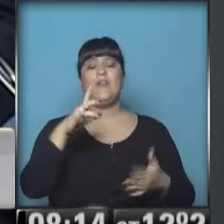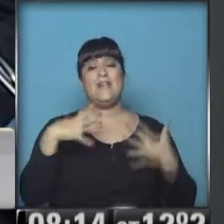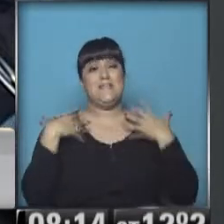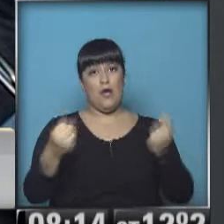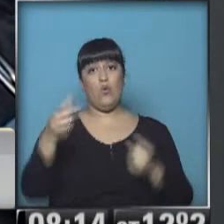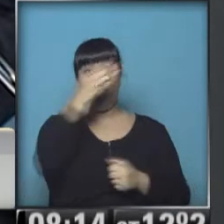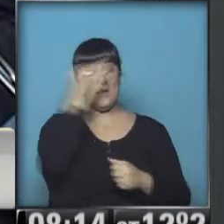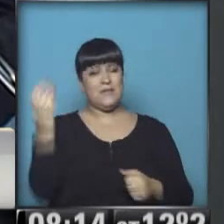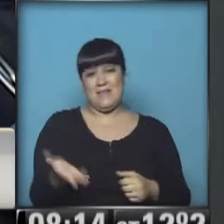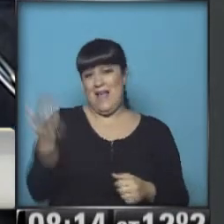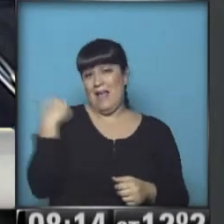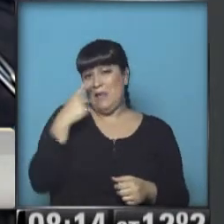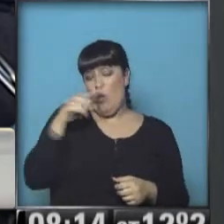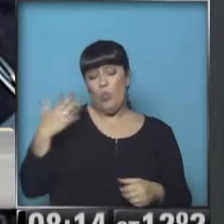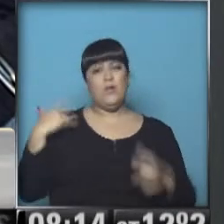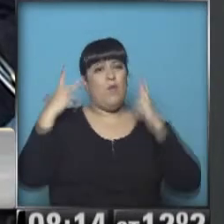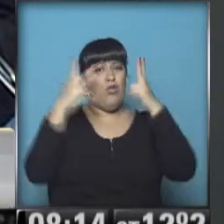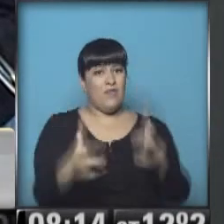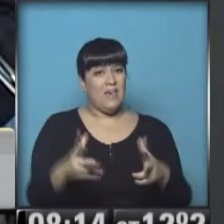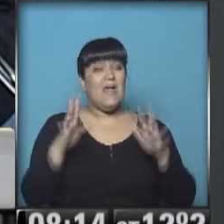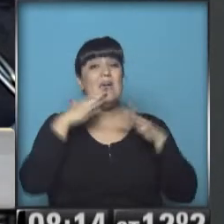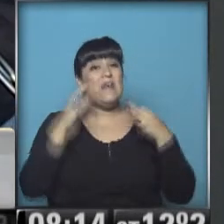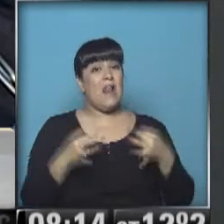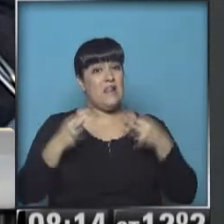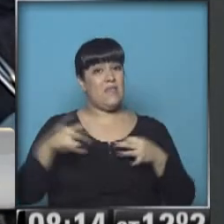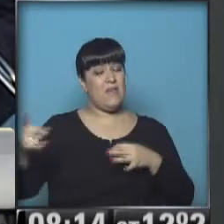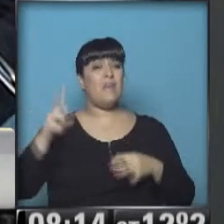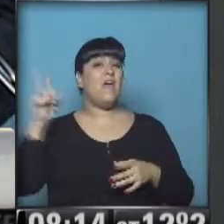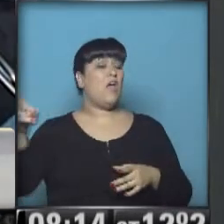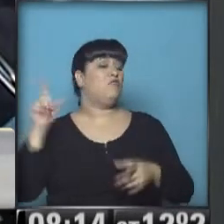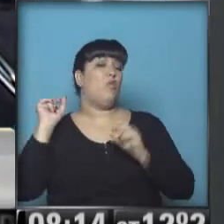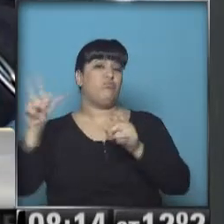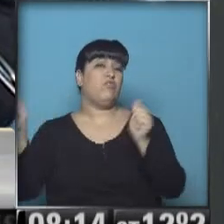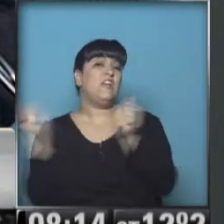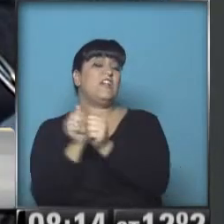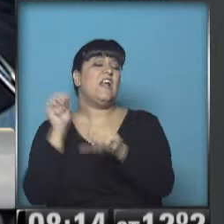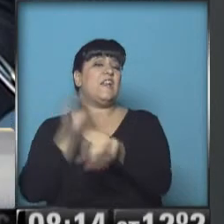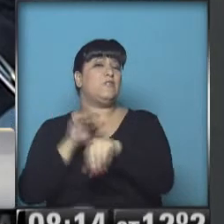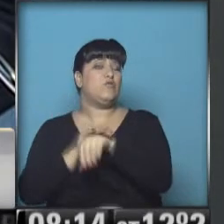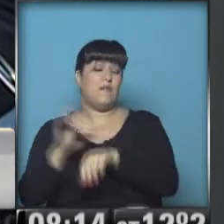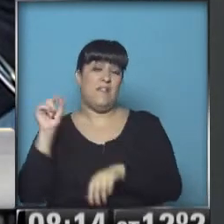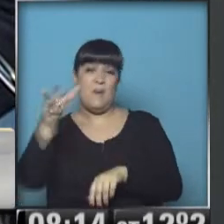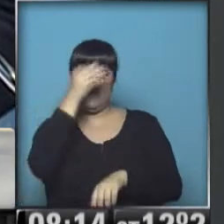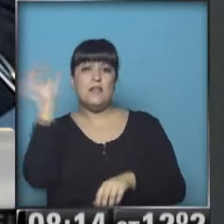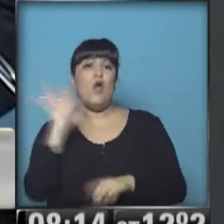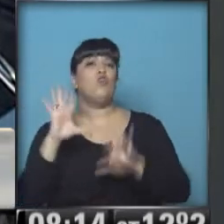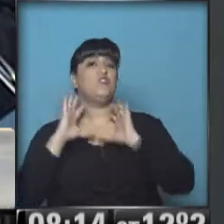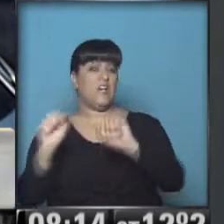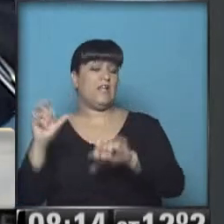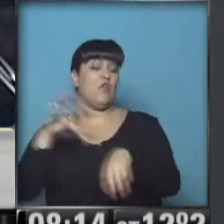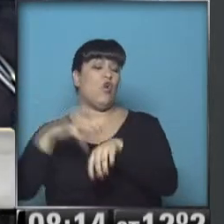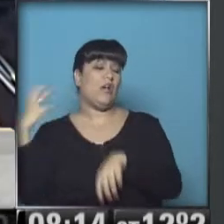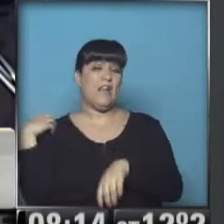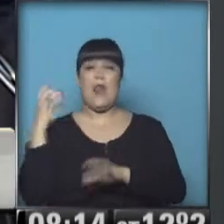insistir la última vez es un informe que lo emite el vocero presidencial eventualmente ese interés general de la presidencia